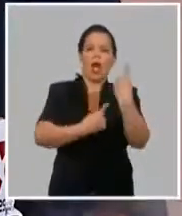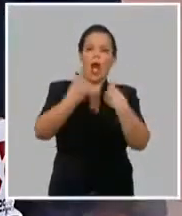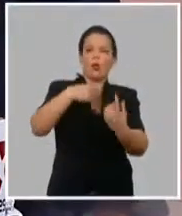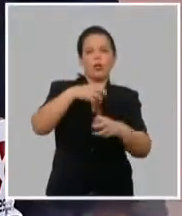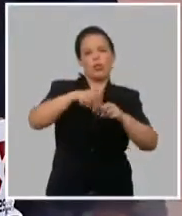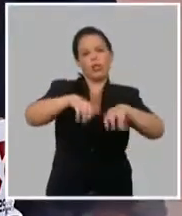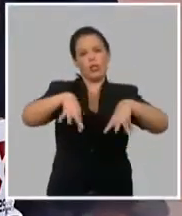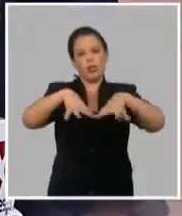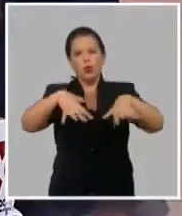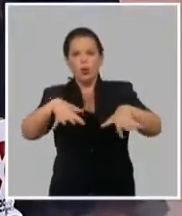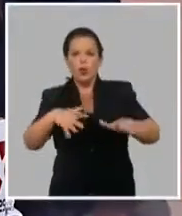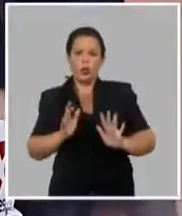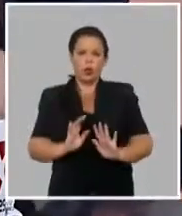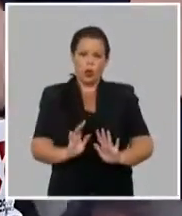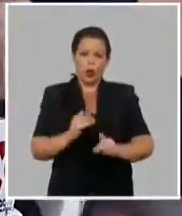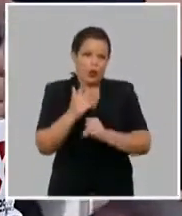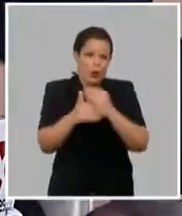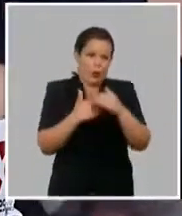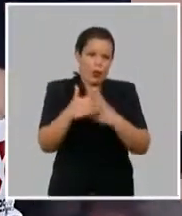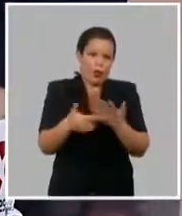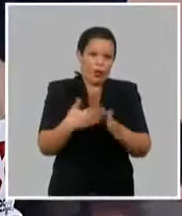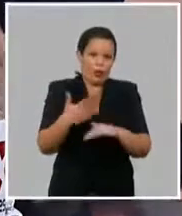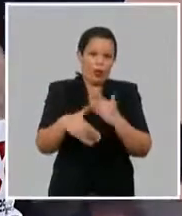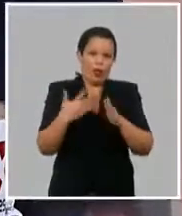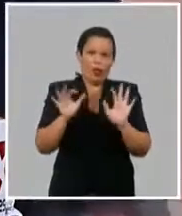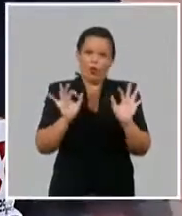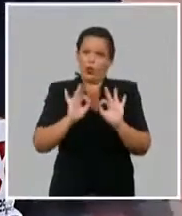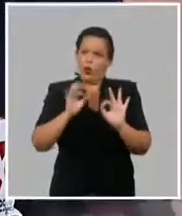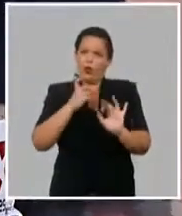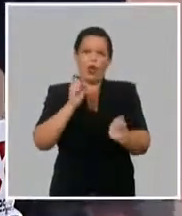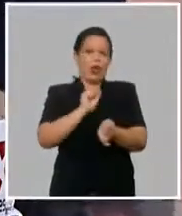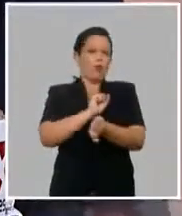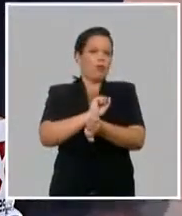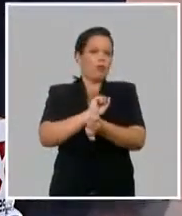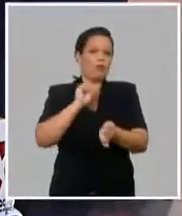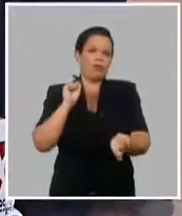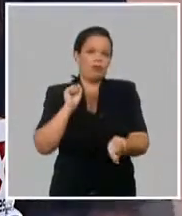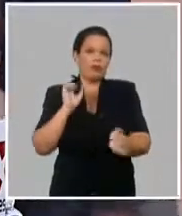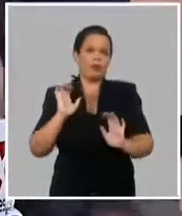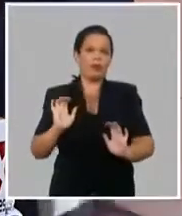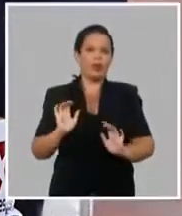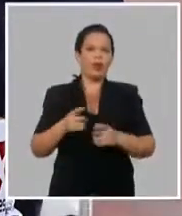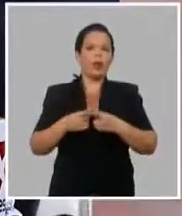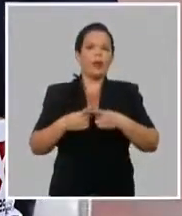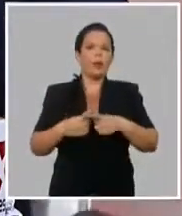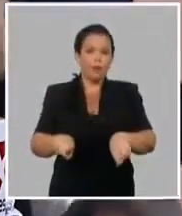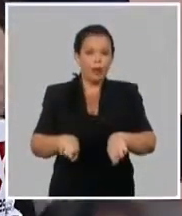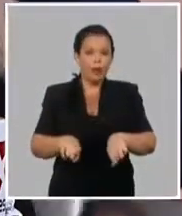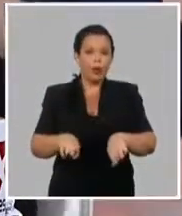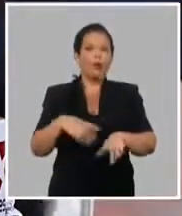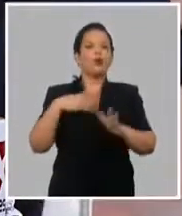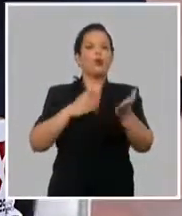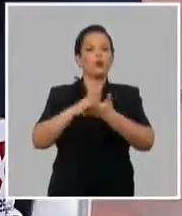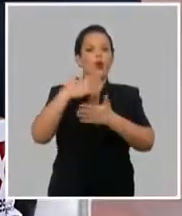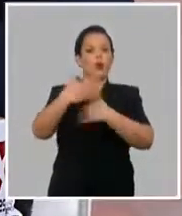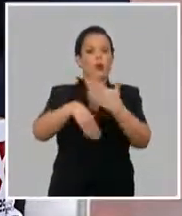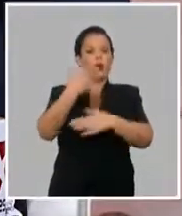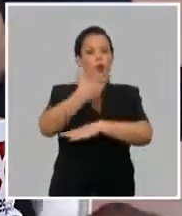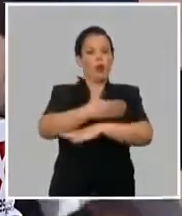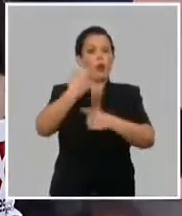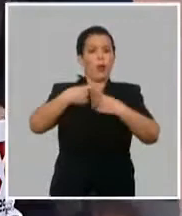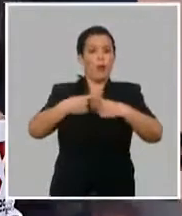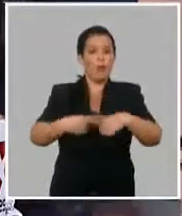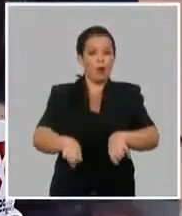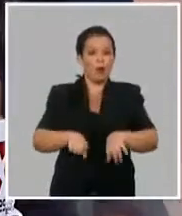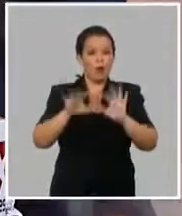de cosas que sí que no se lograron fundamentalmente en este caso el bloqueo pero en el cual a partir de las decisiones soberanas